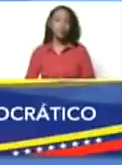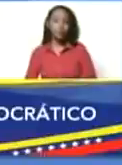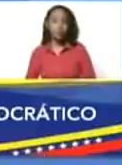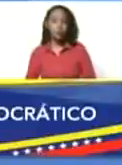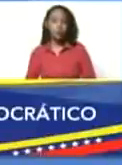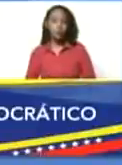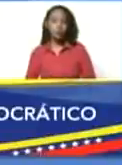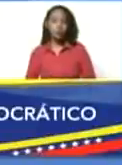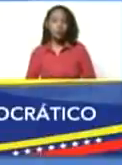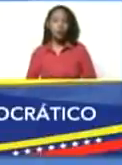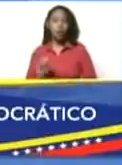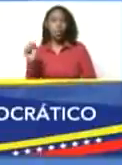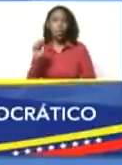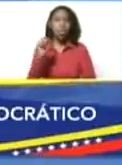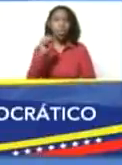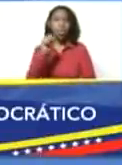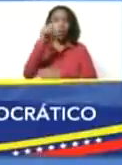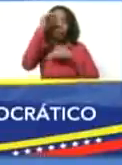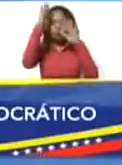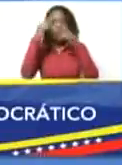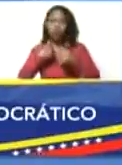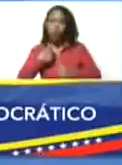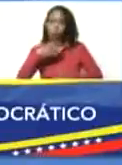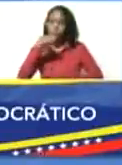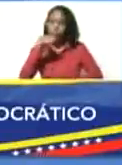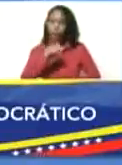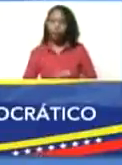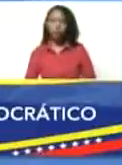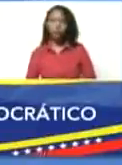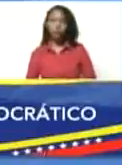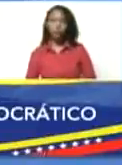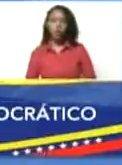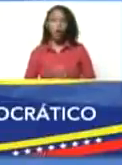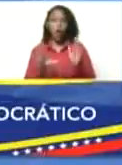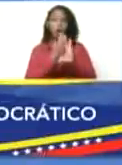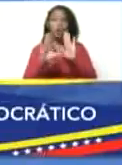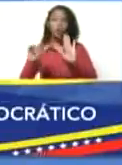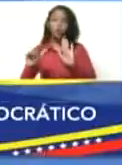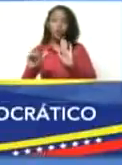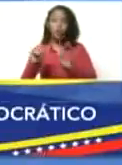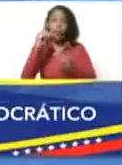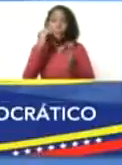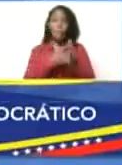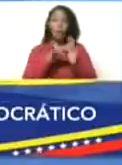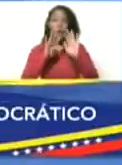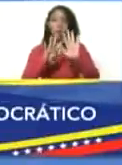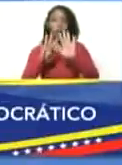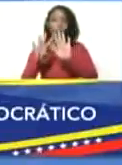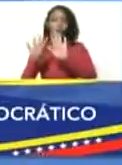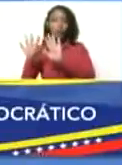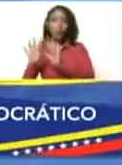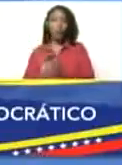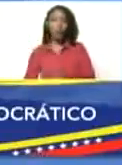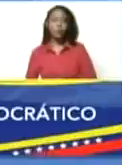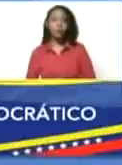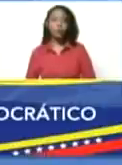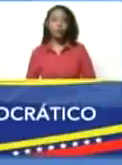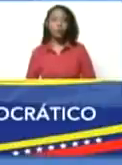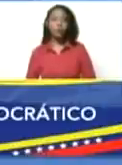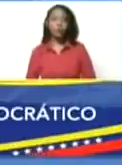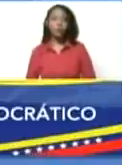1999, 2017, está desatento el discurso. Los constituyentes de 1999...